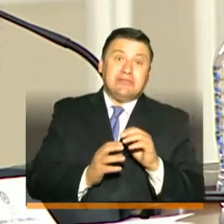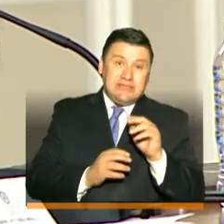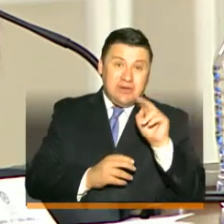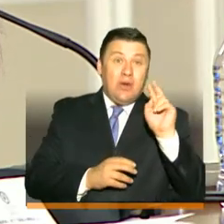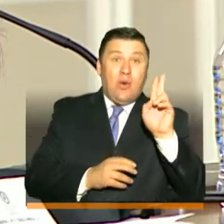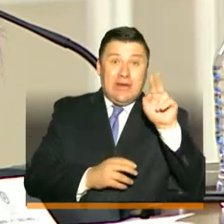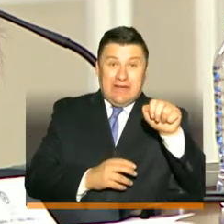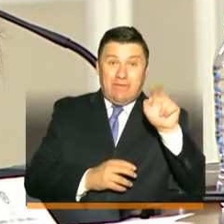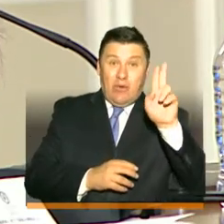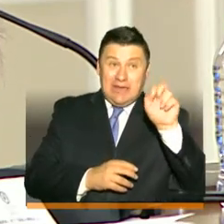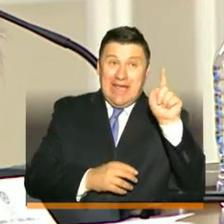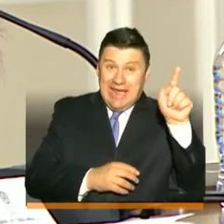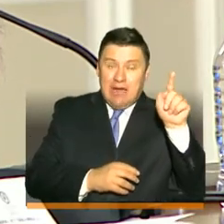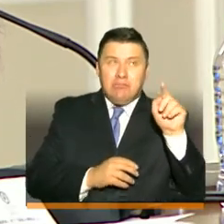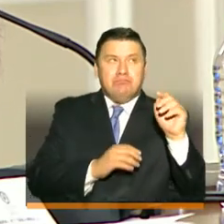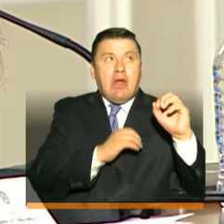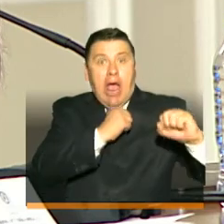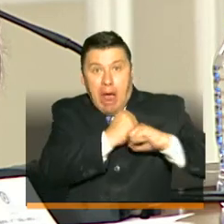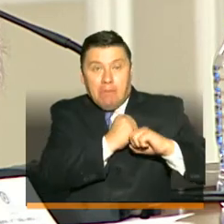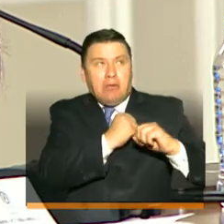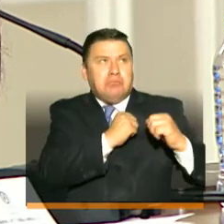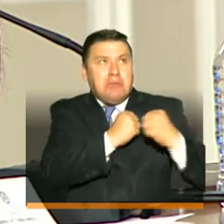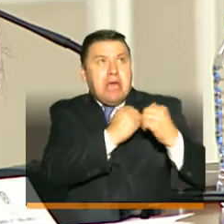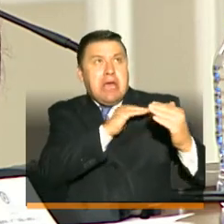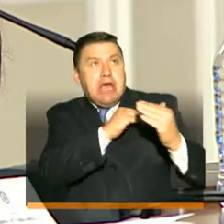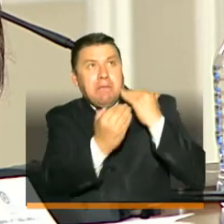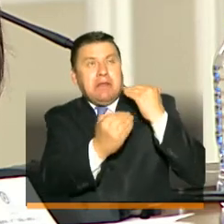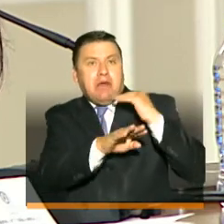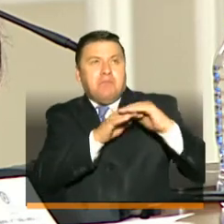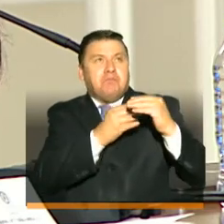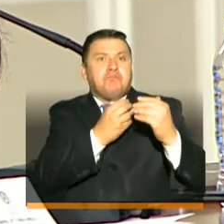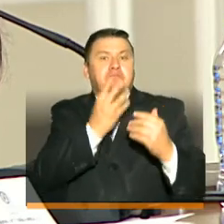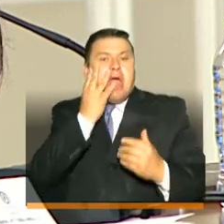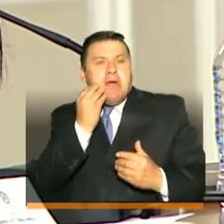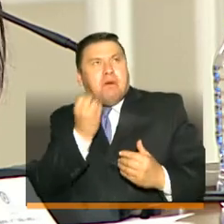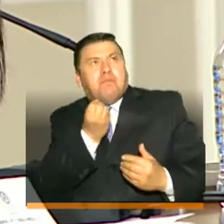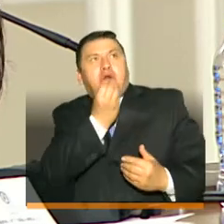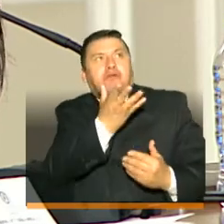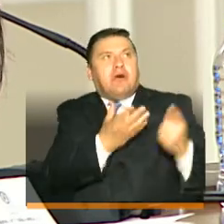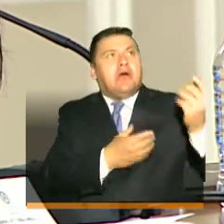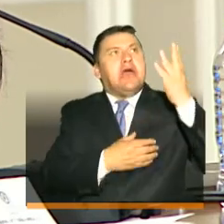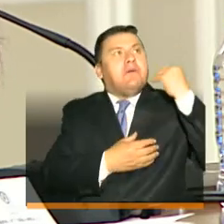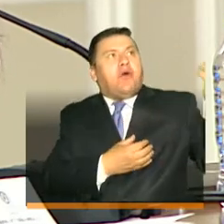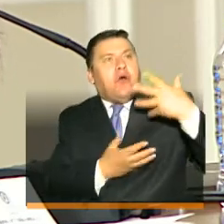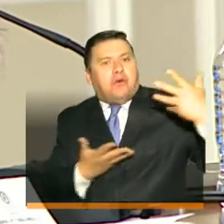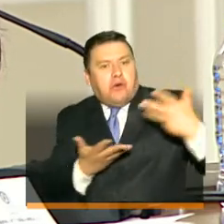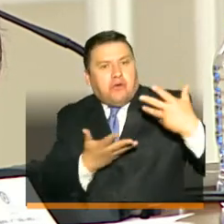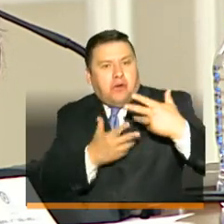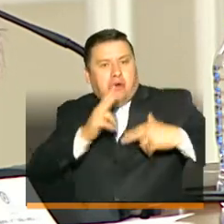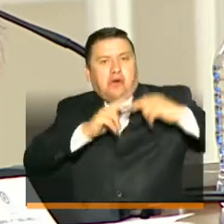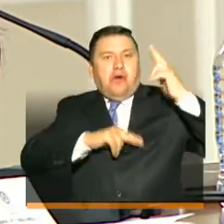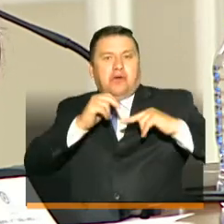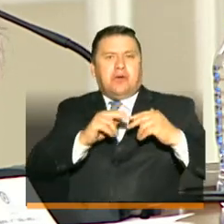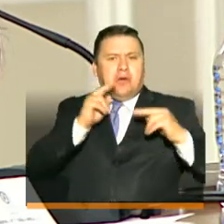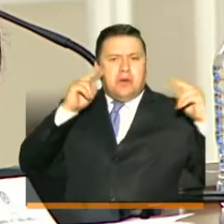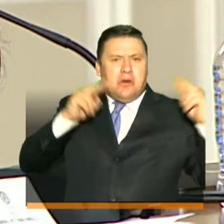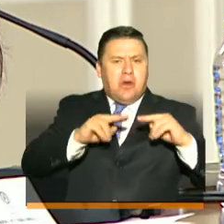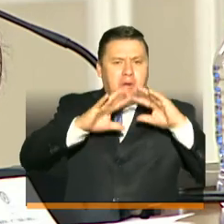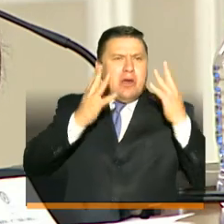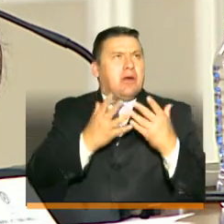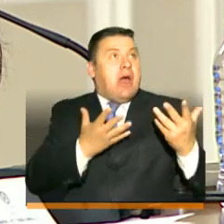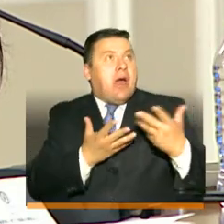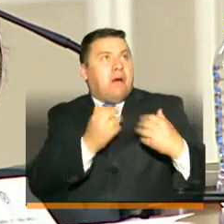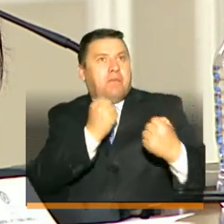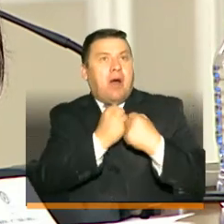muy generosamente nos han invitado no solamente a contar nuestra experiencia, yo creo que es a construir entre todos, mirando los casos